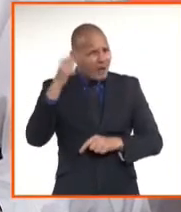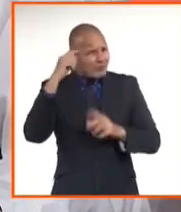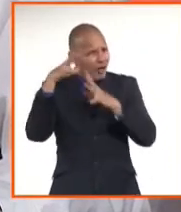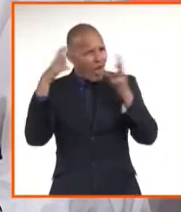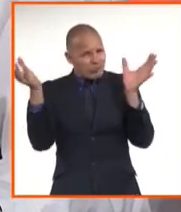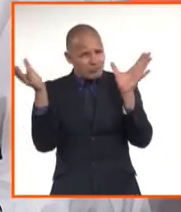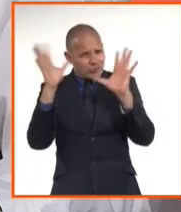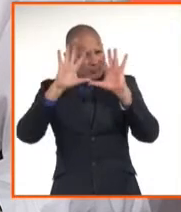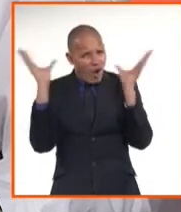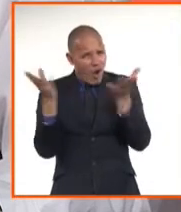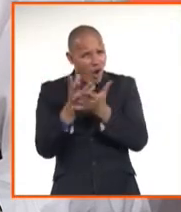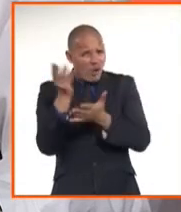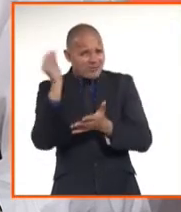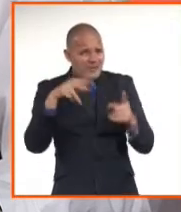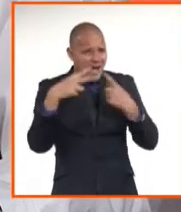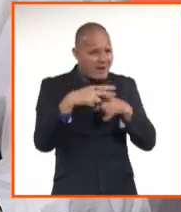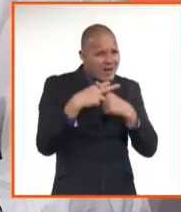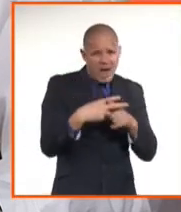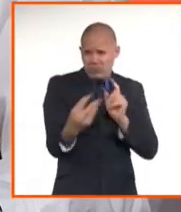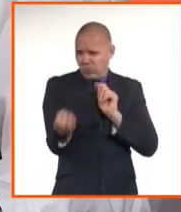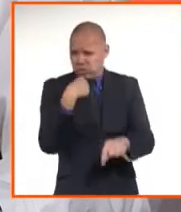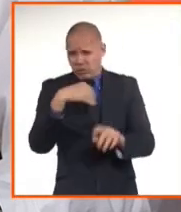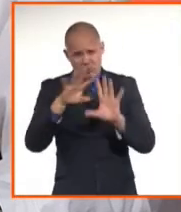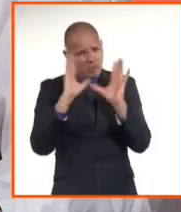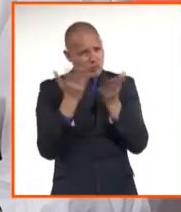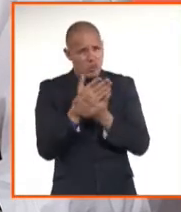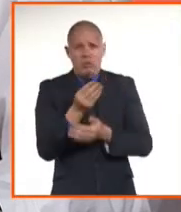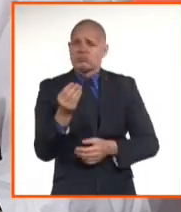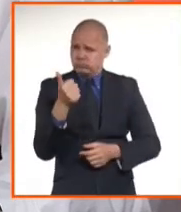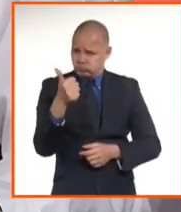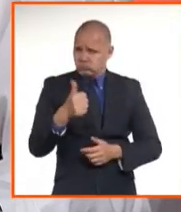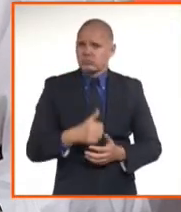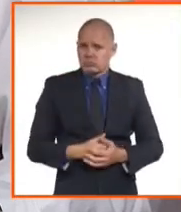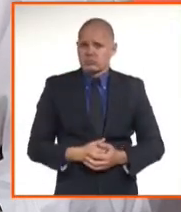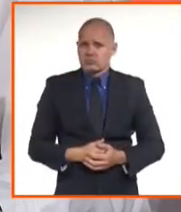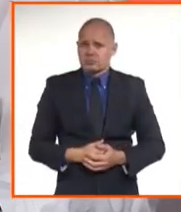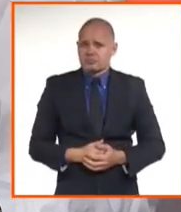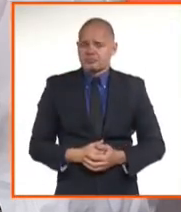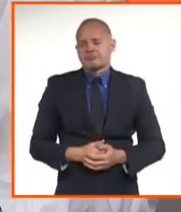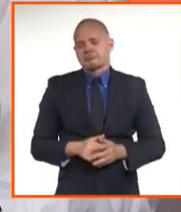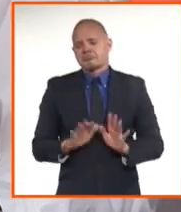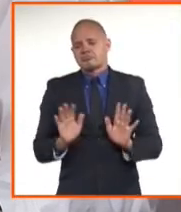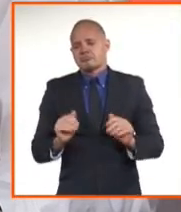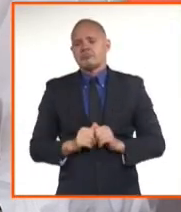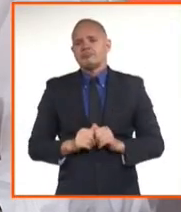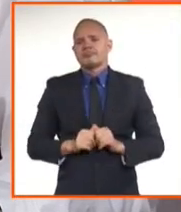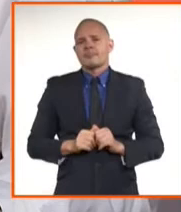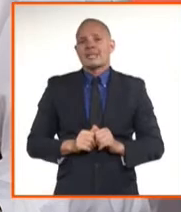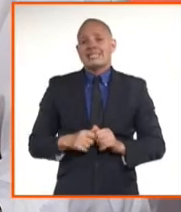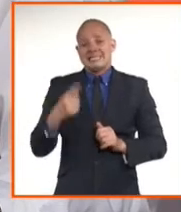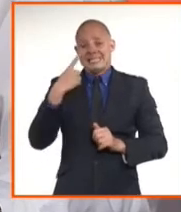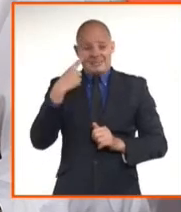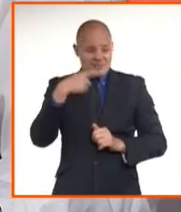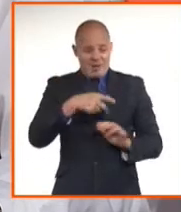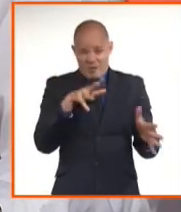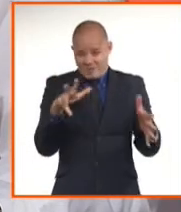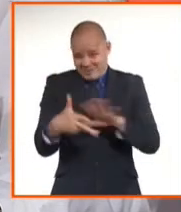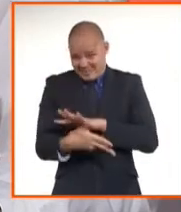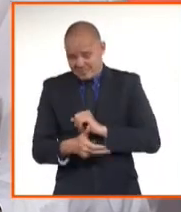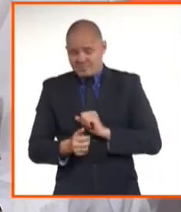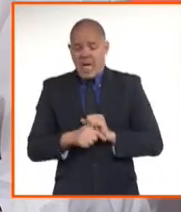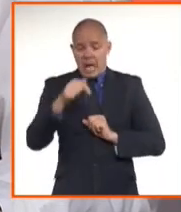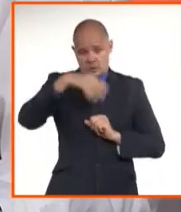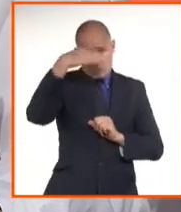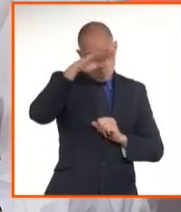y que están formados para enfrentar los problemas que hoy tenemos en nuestra industria. ante toda esta compleja situación también internacional, para nosotros